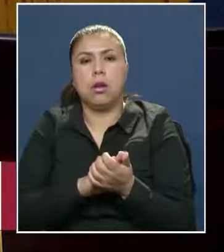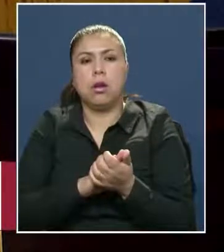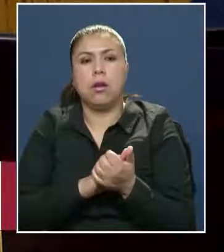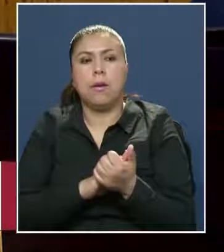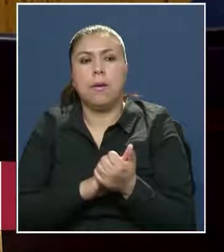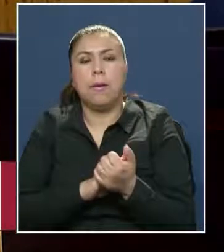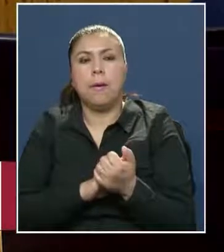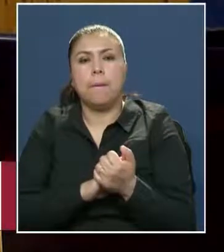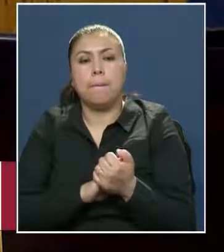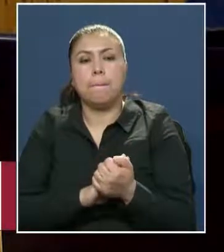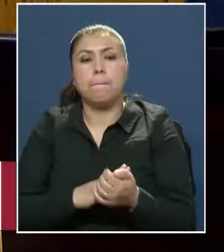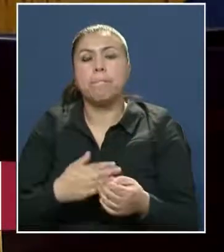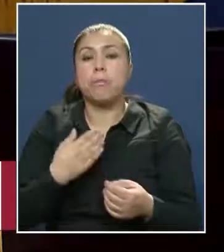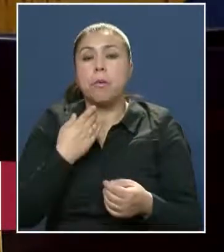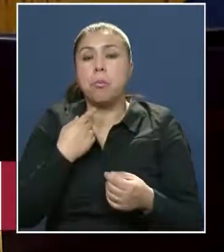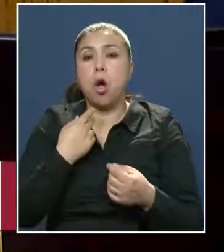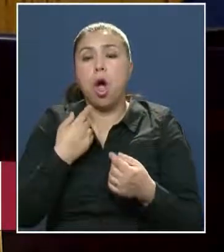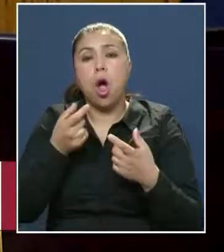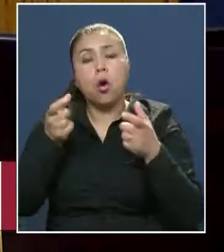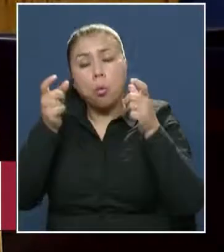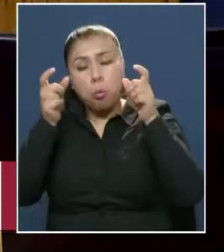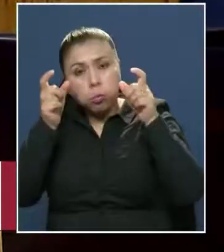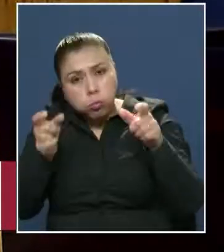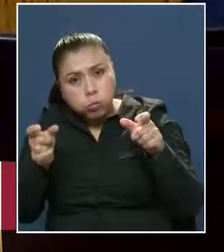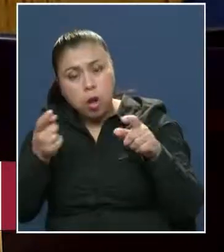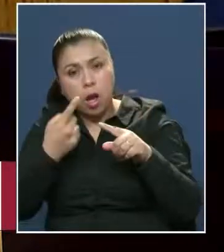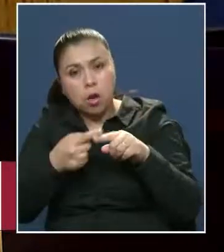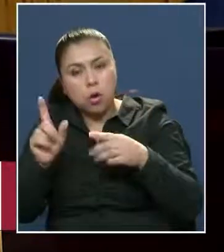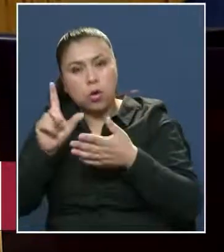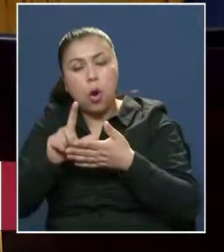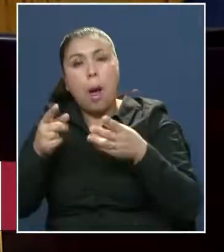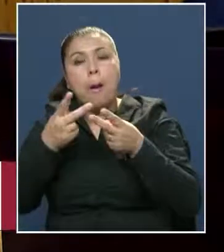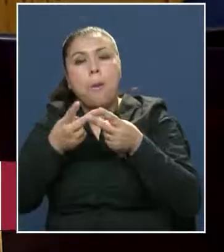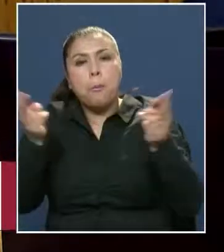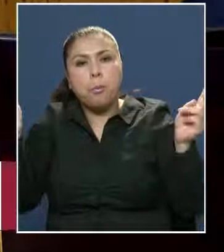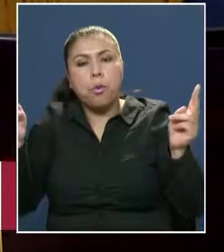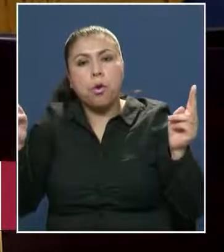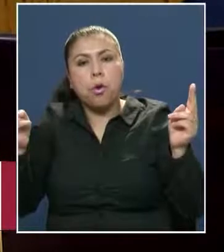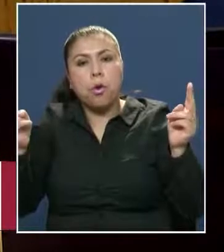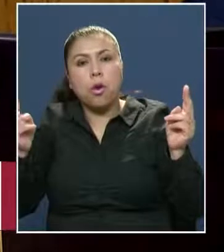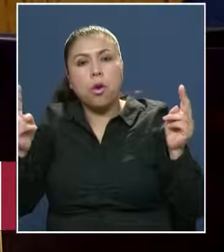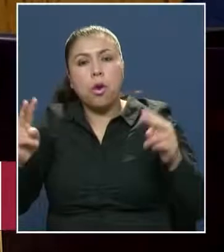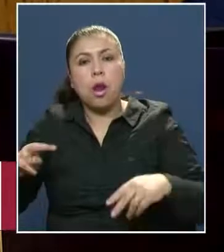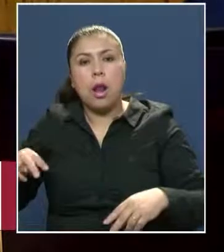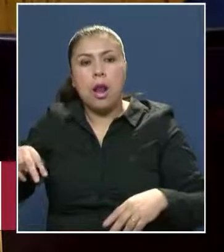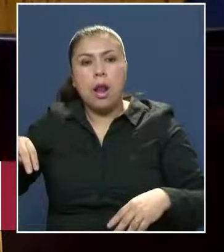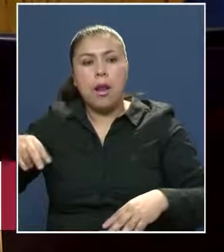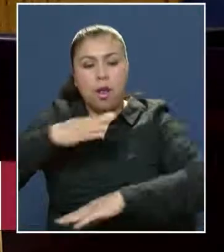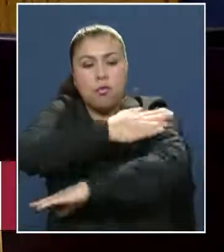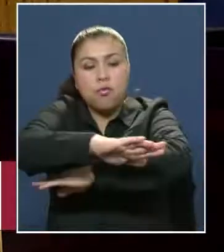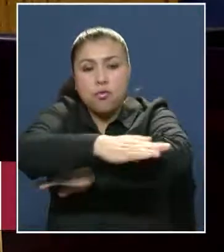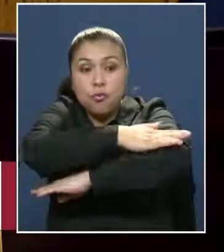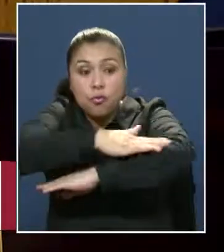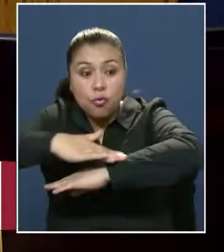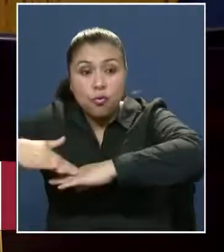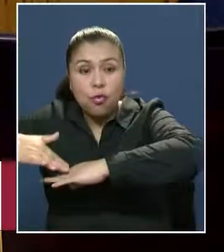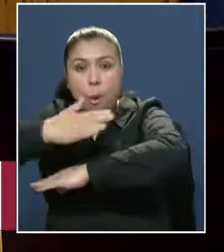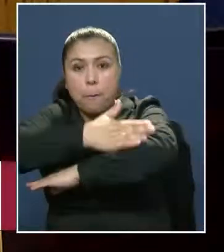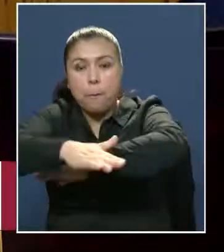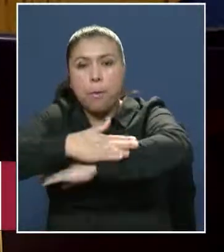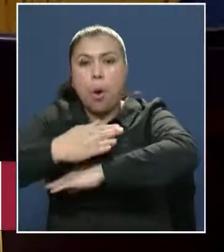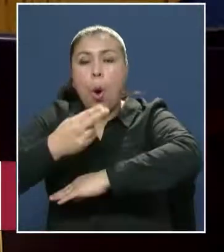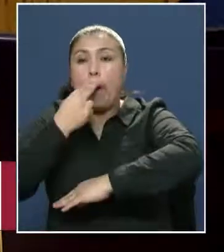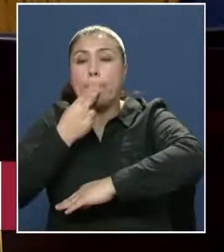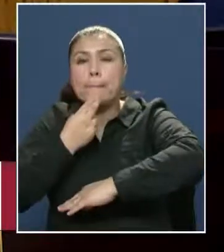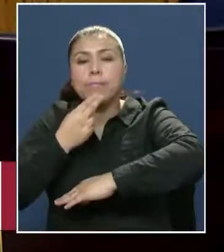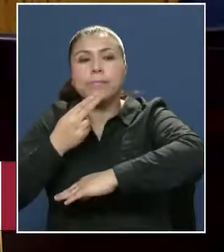cotidiano, podríamos constatar cómo incluso en algunos espacios públicos como Escalera, el Borde Costero o algunas calles de Puerto Montt